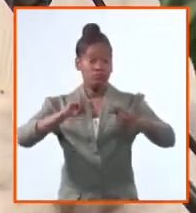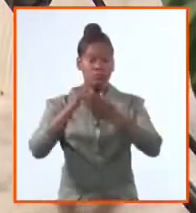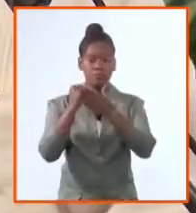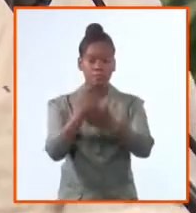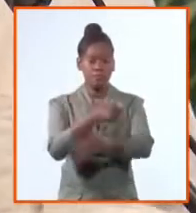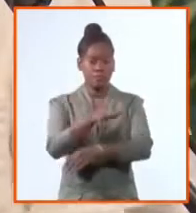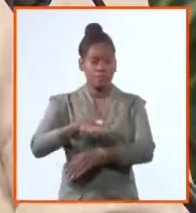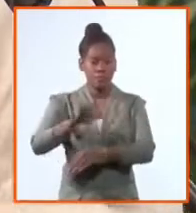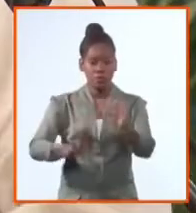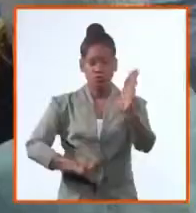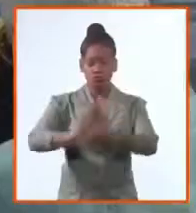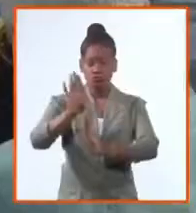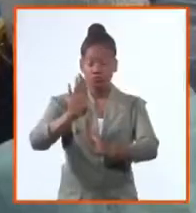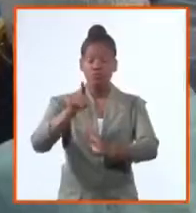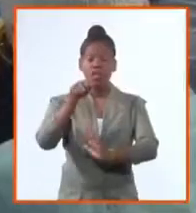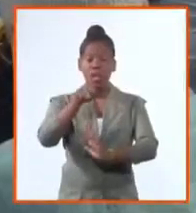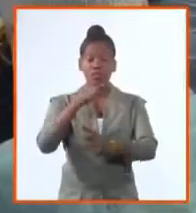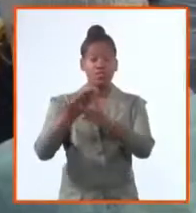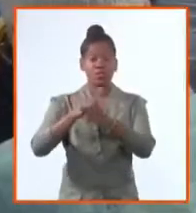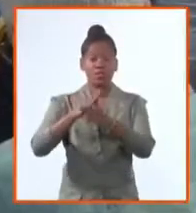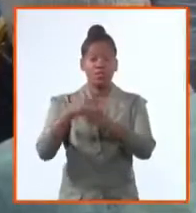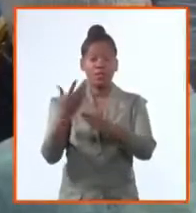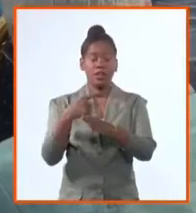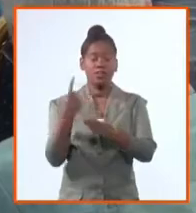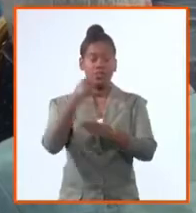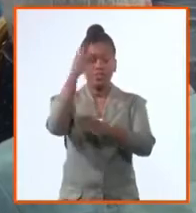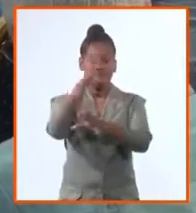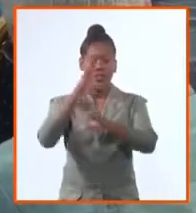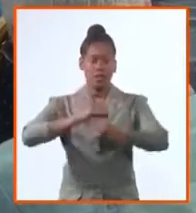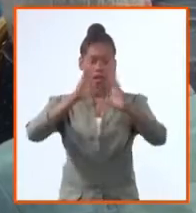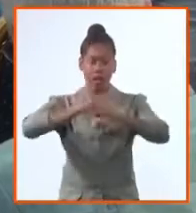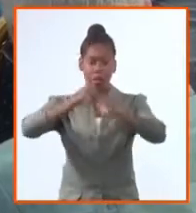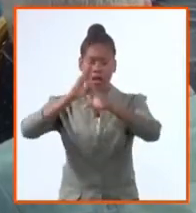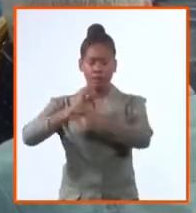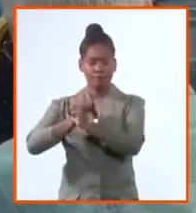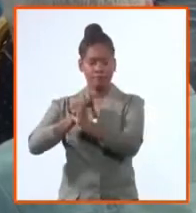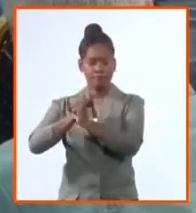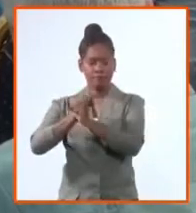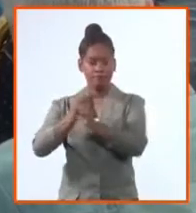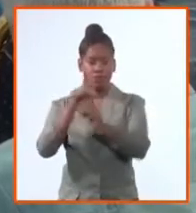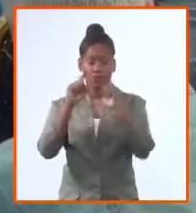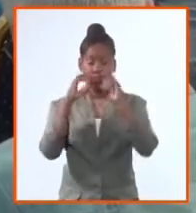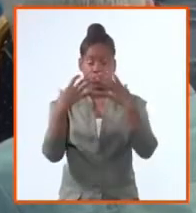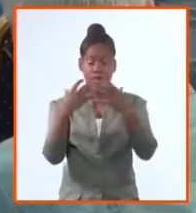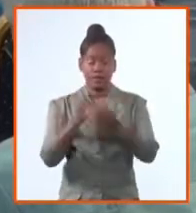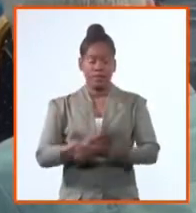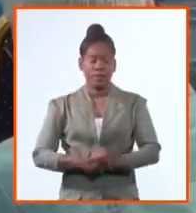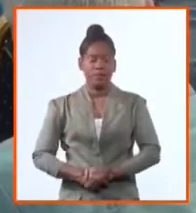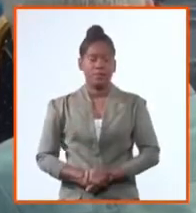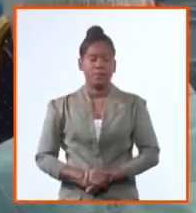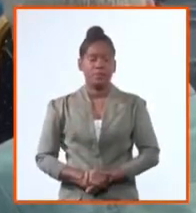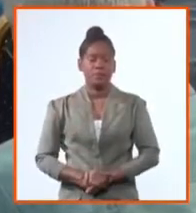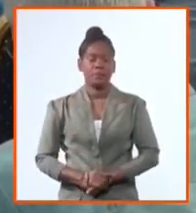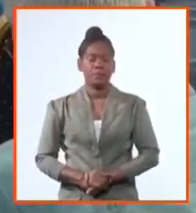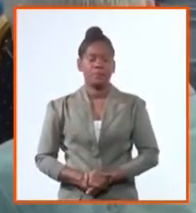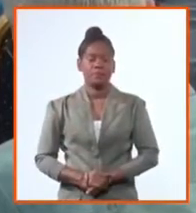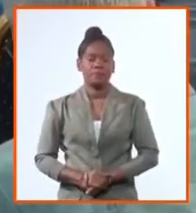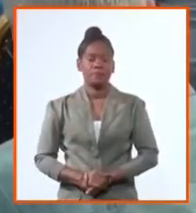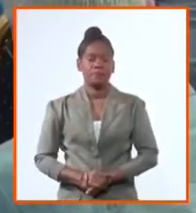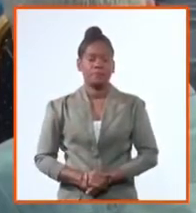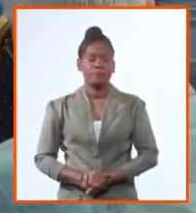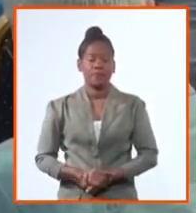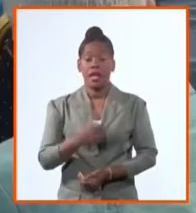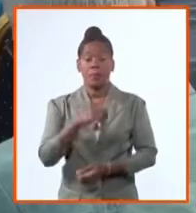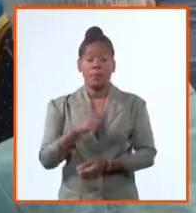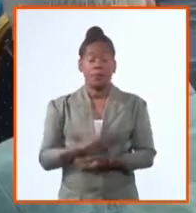Y con un 0.54% del PIB no podemos hacer un despegue científico. No podemos.